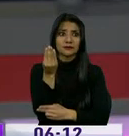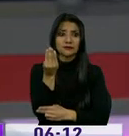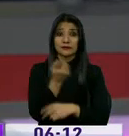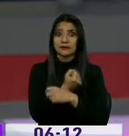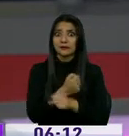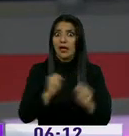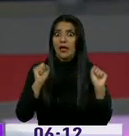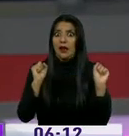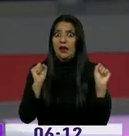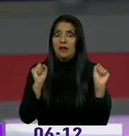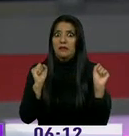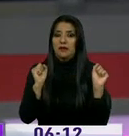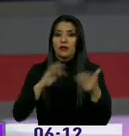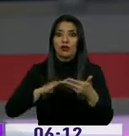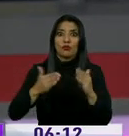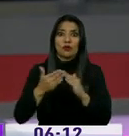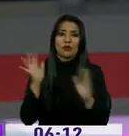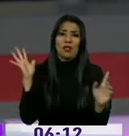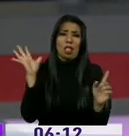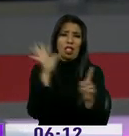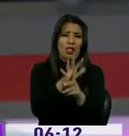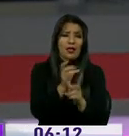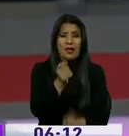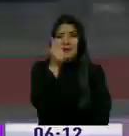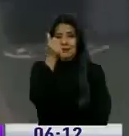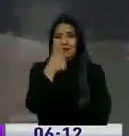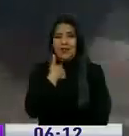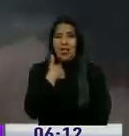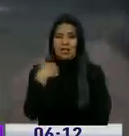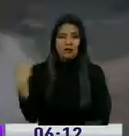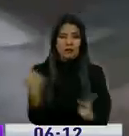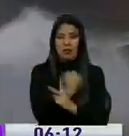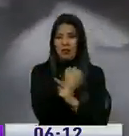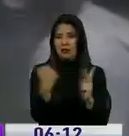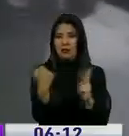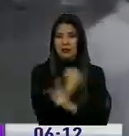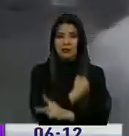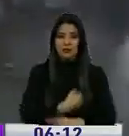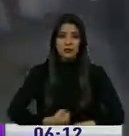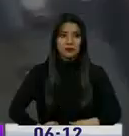salvaron de caer en manos del populacho. Veamos.